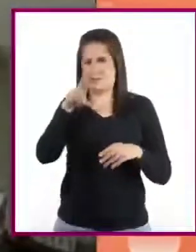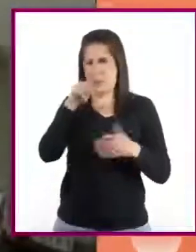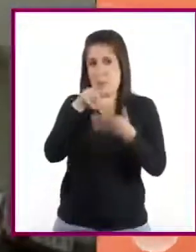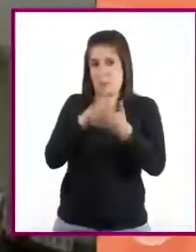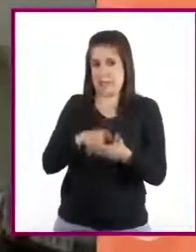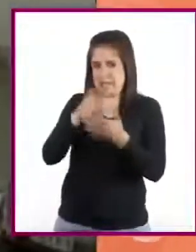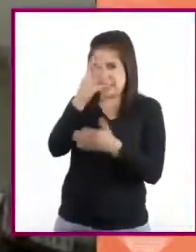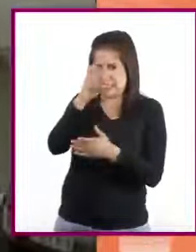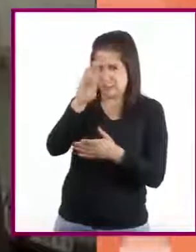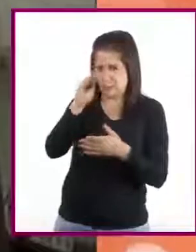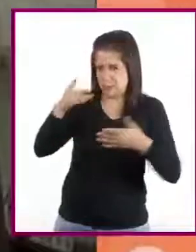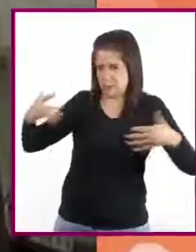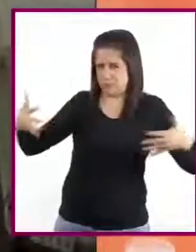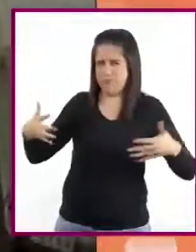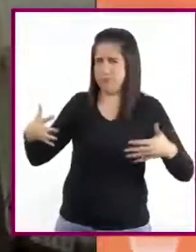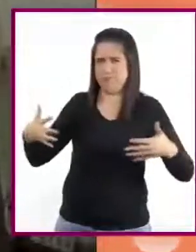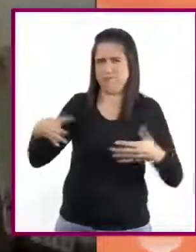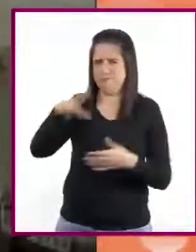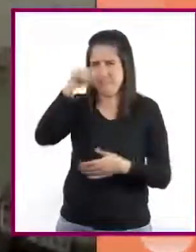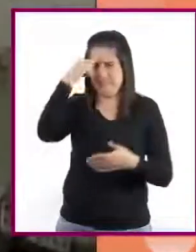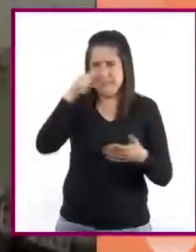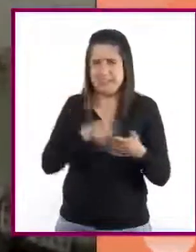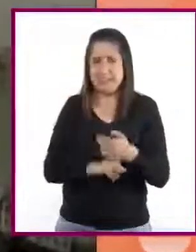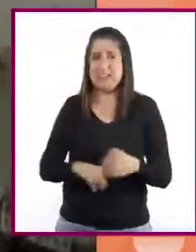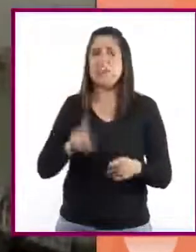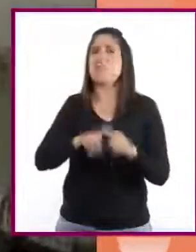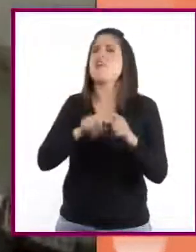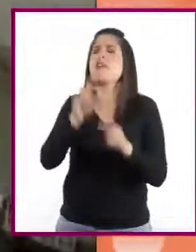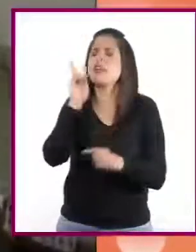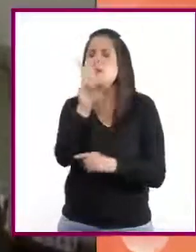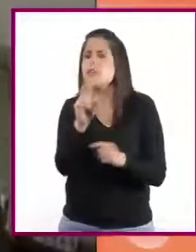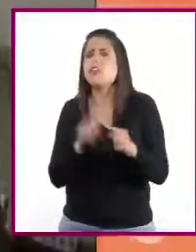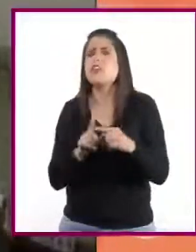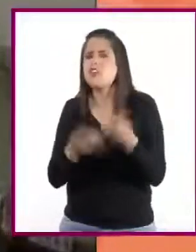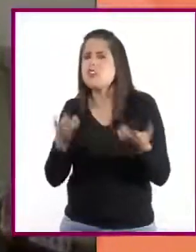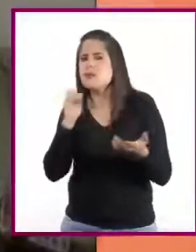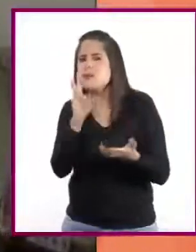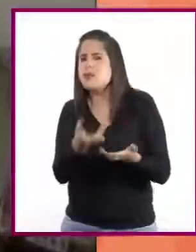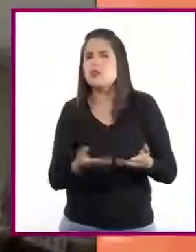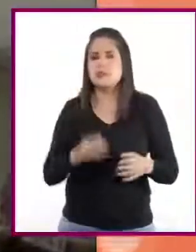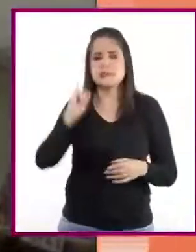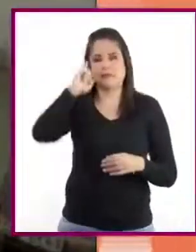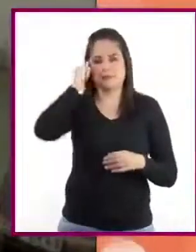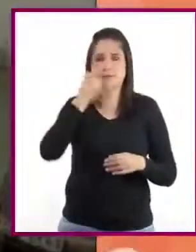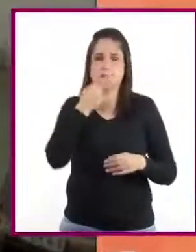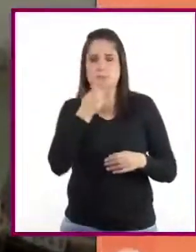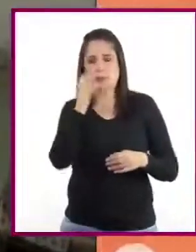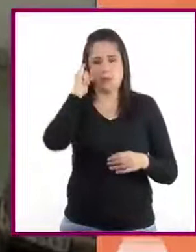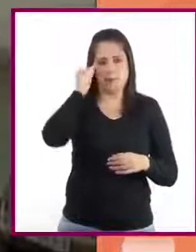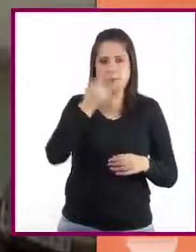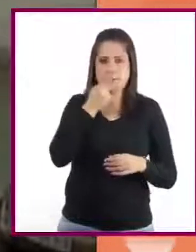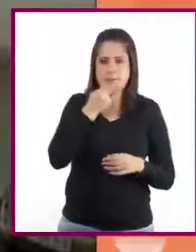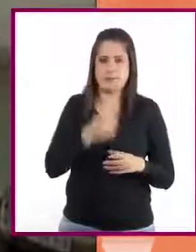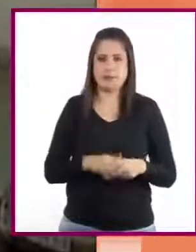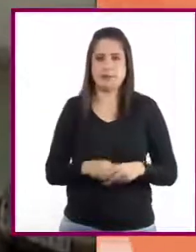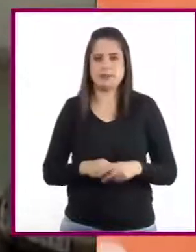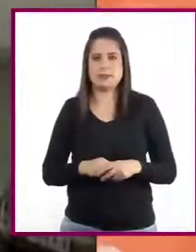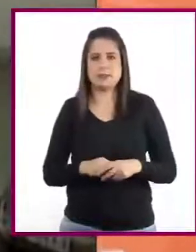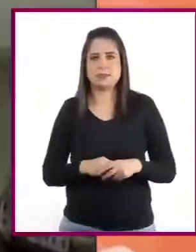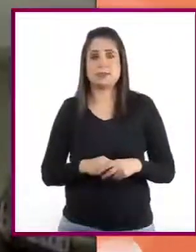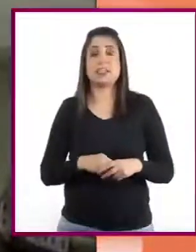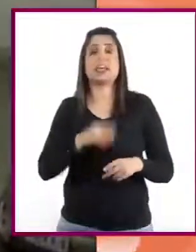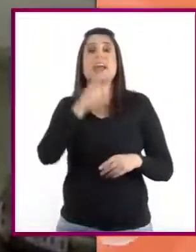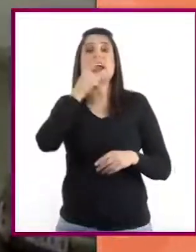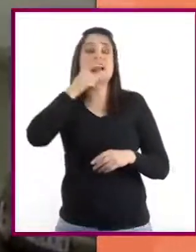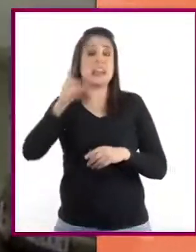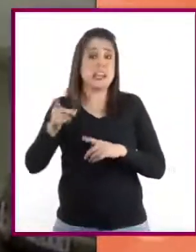dicen. ¿En dónde la vio? Ya llevo un chito. Tato una cuara, un tanto de guasane, caquira, llaman ya. Si le entrega dos a su gallina,